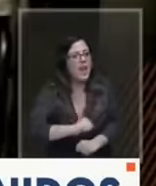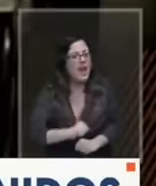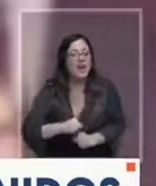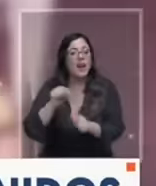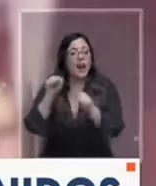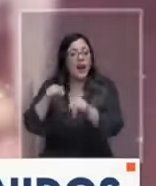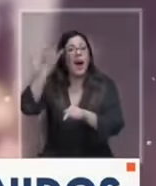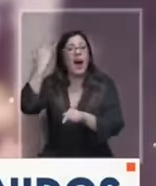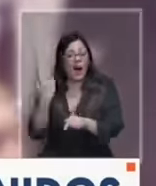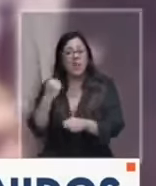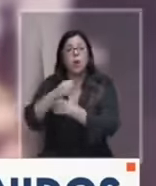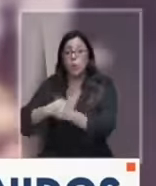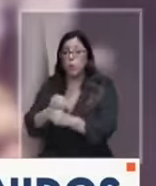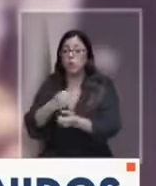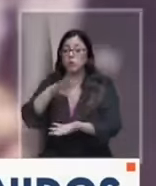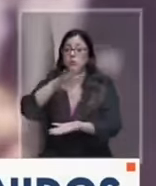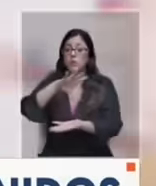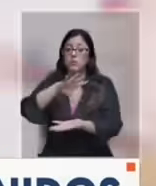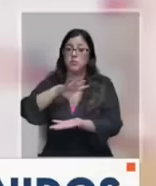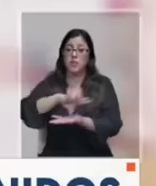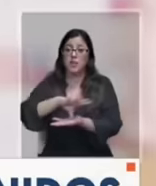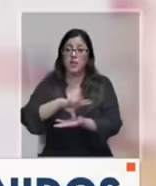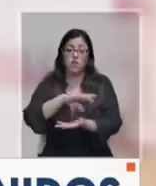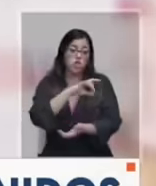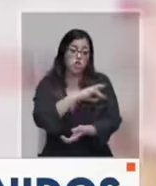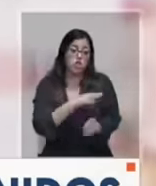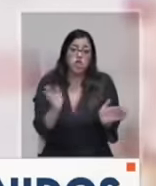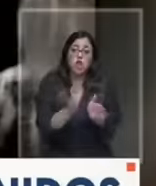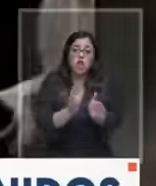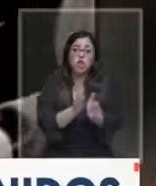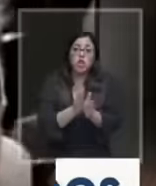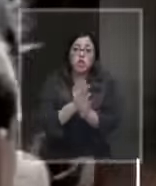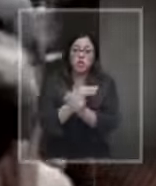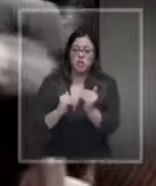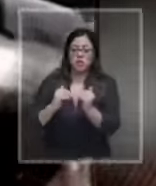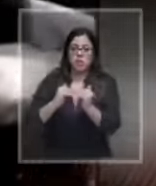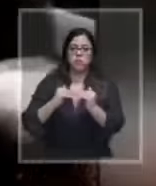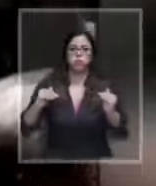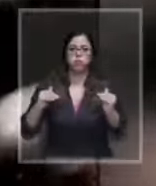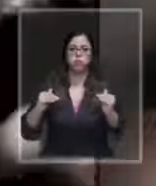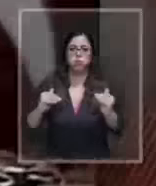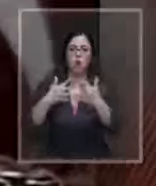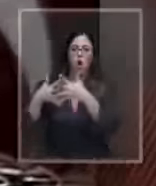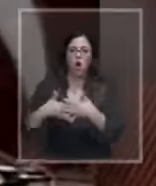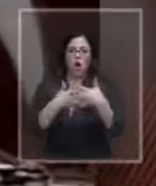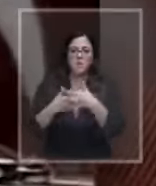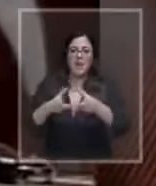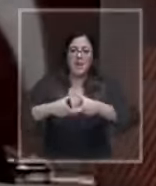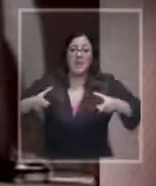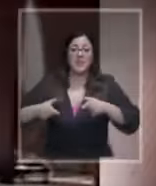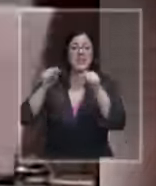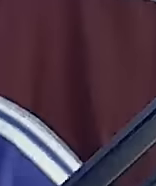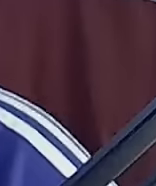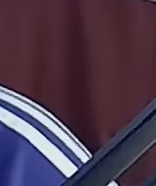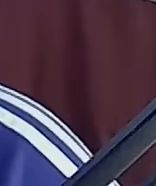años un país pequeño chile se paró de Igual igual a la potencia del mundo y eso es parte de la